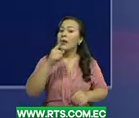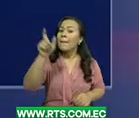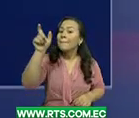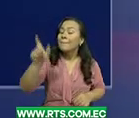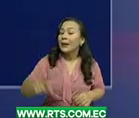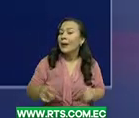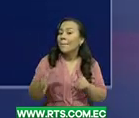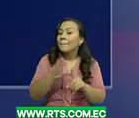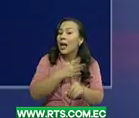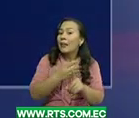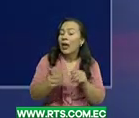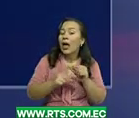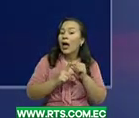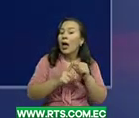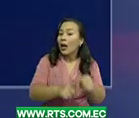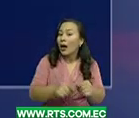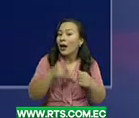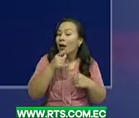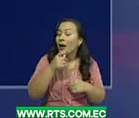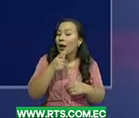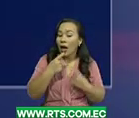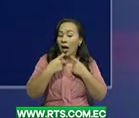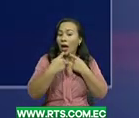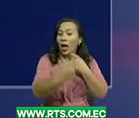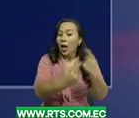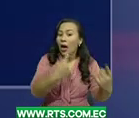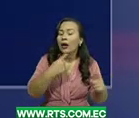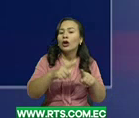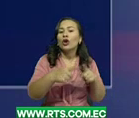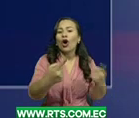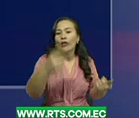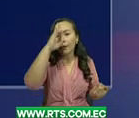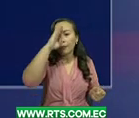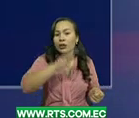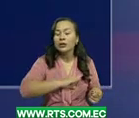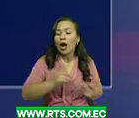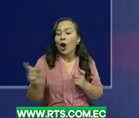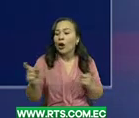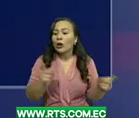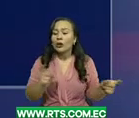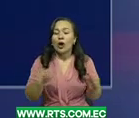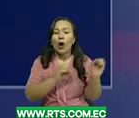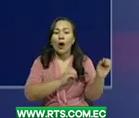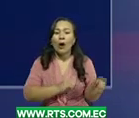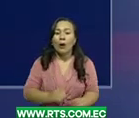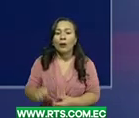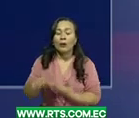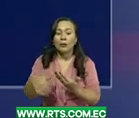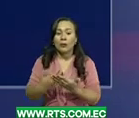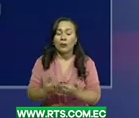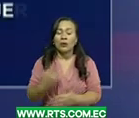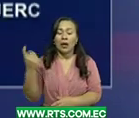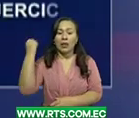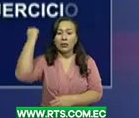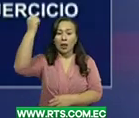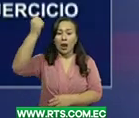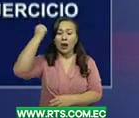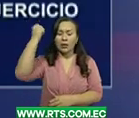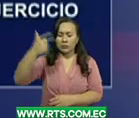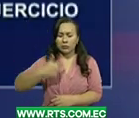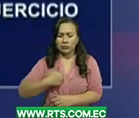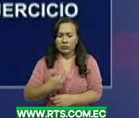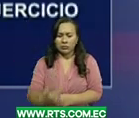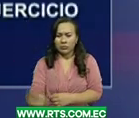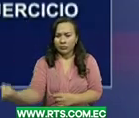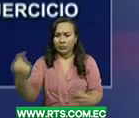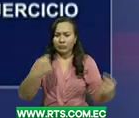persona que maltrate, insulte o agreda de obra a los agentes encargados de precautelar el orden público en ejercicio de sus funciones